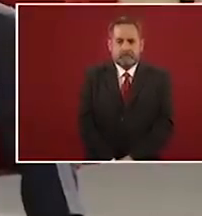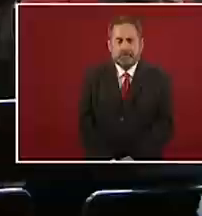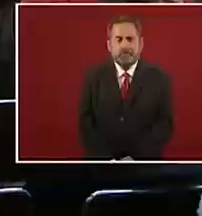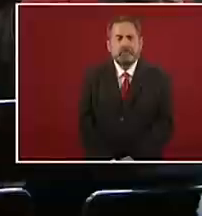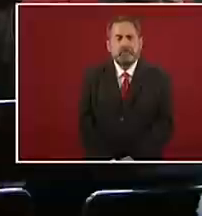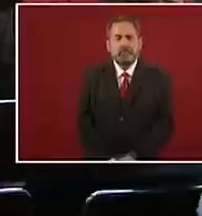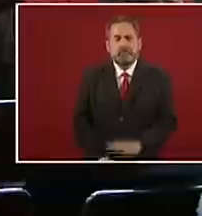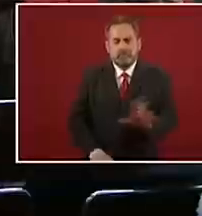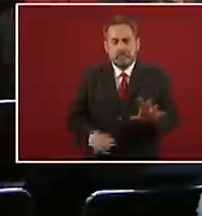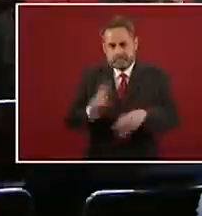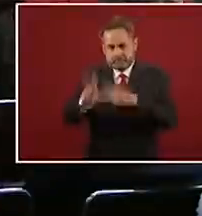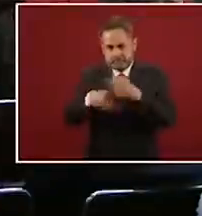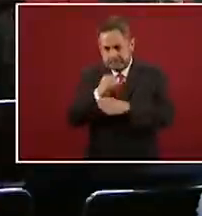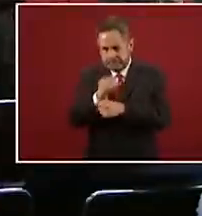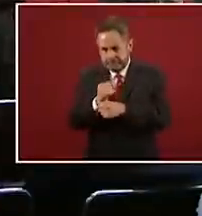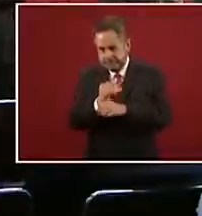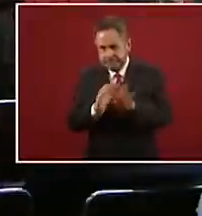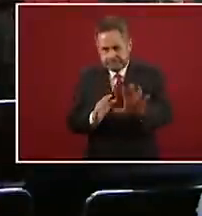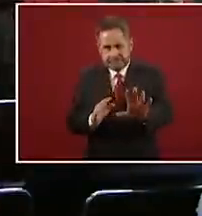a hacer la investigación,